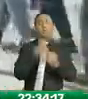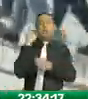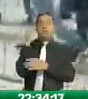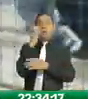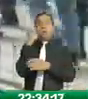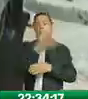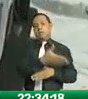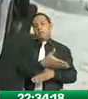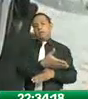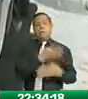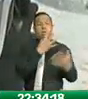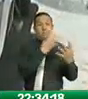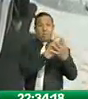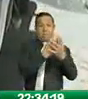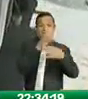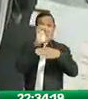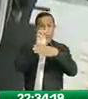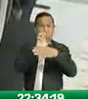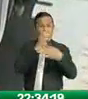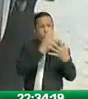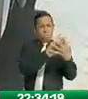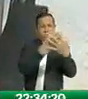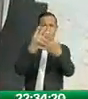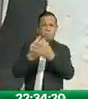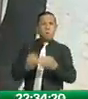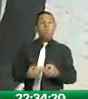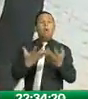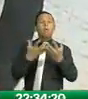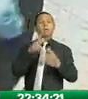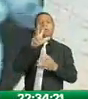se confirman 3 fallecidos por COVID positivo y